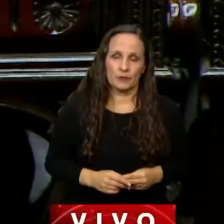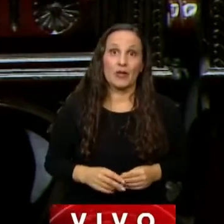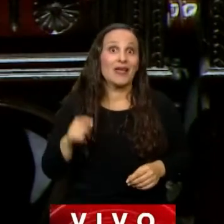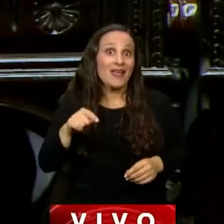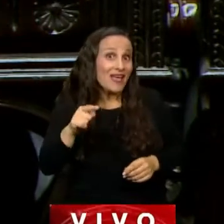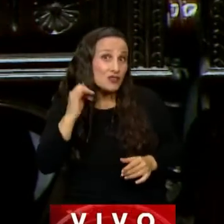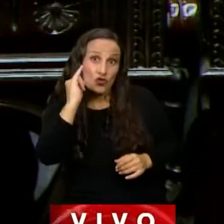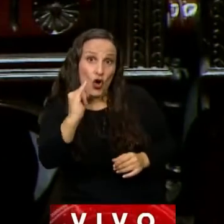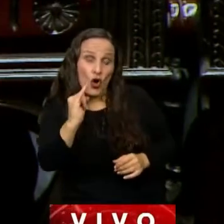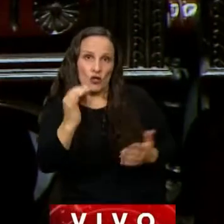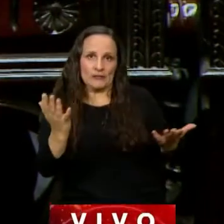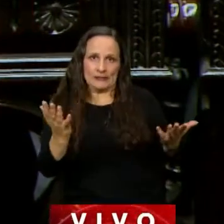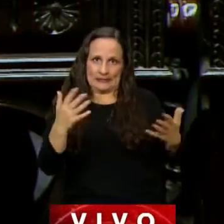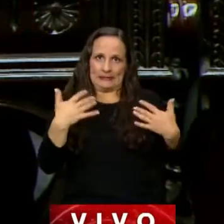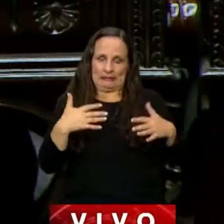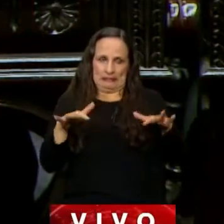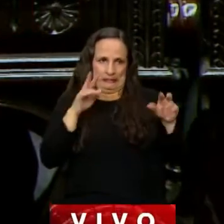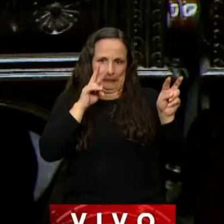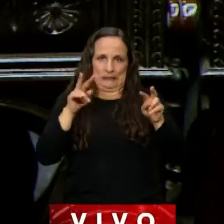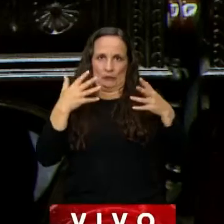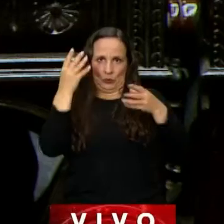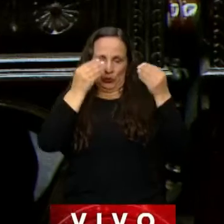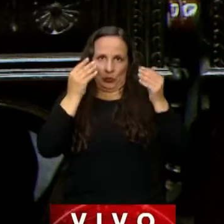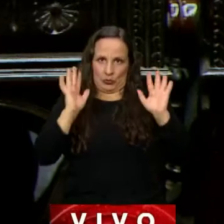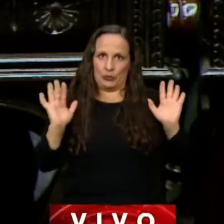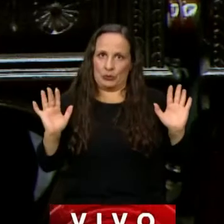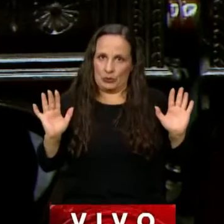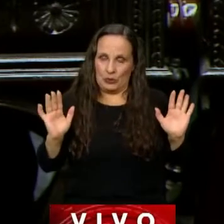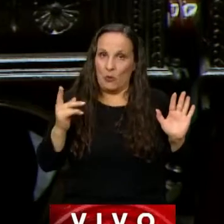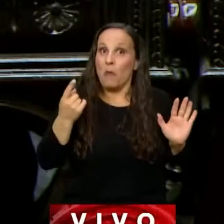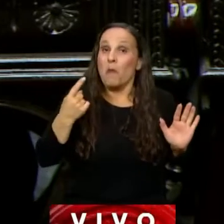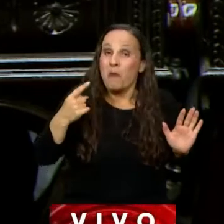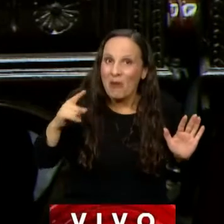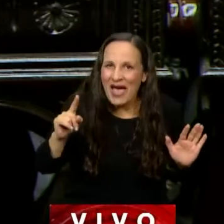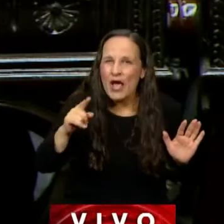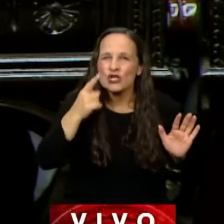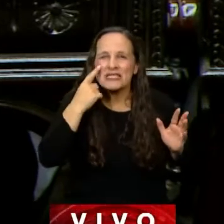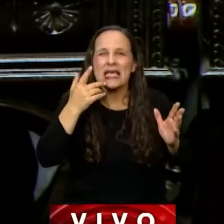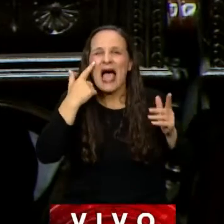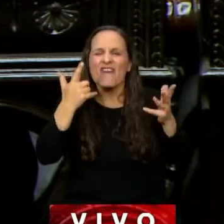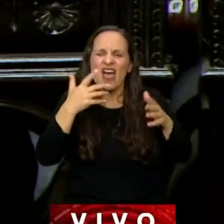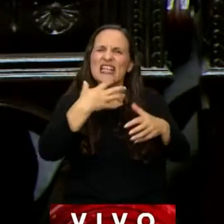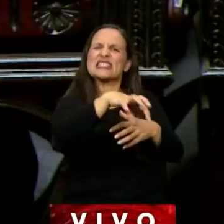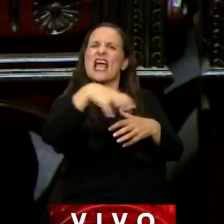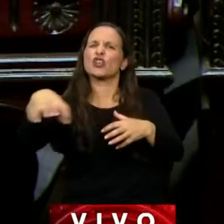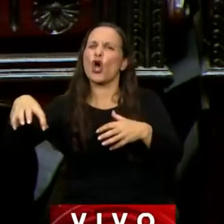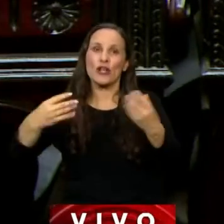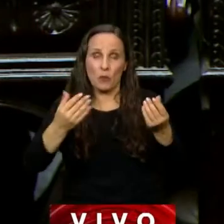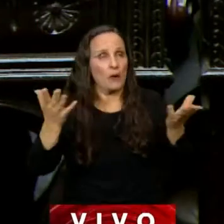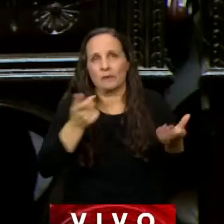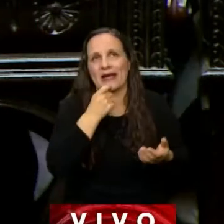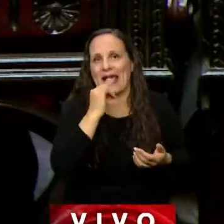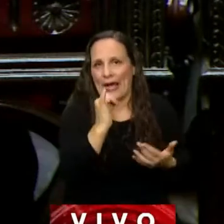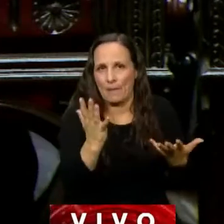Este dato ya de por sí es preocupante, pero si lo lleváramos a algún nivel sectorial, podríamos decir, por ejemplo, que